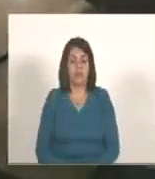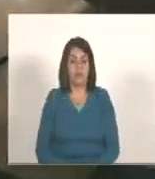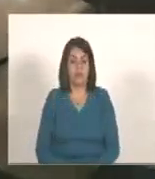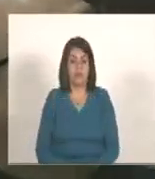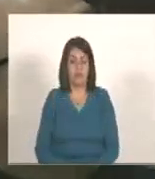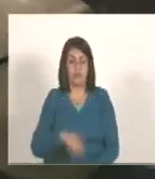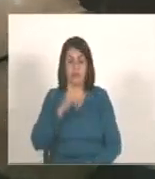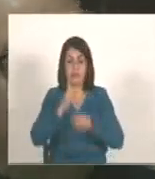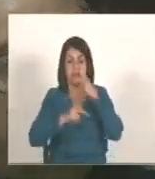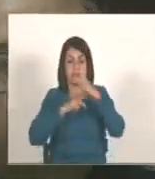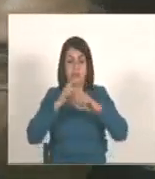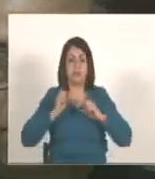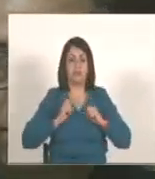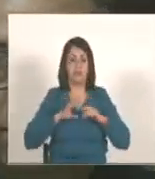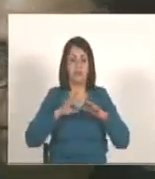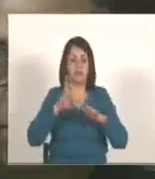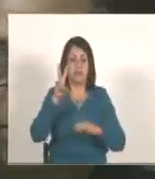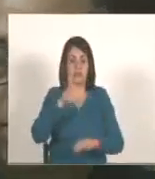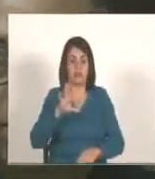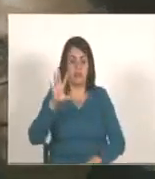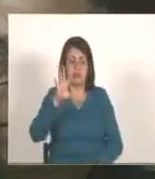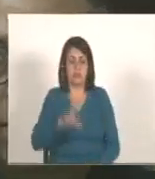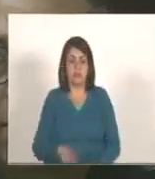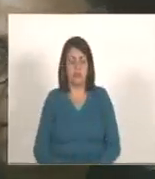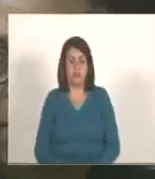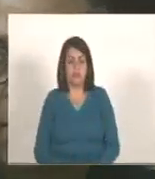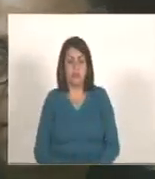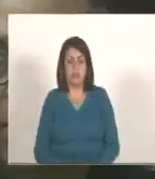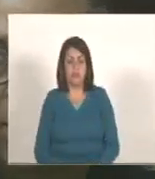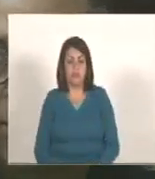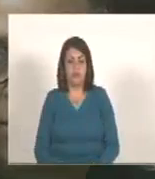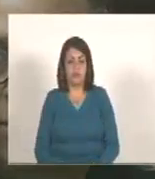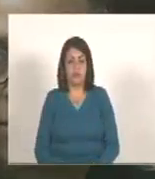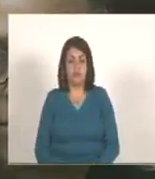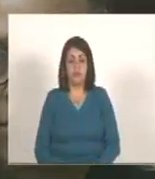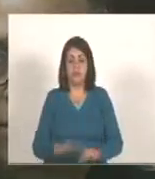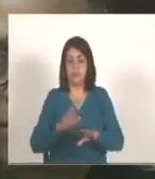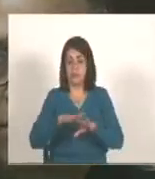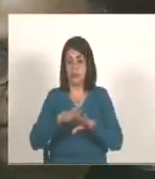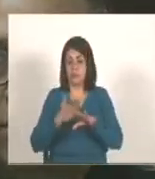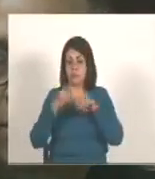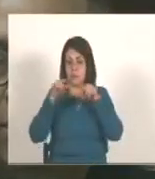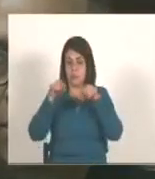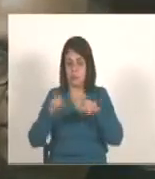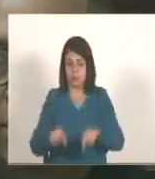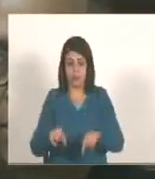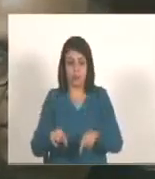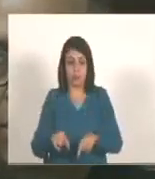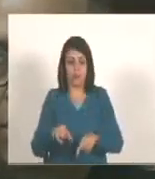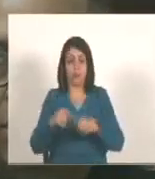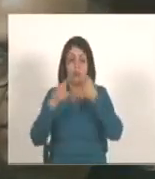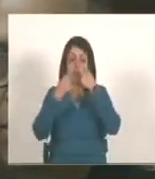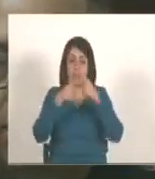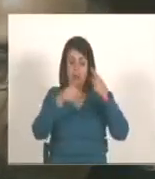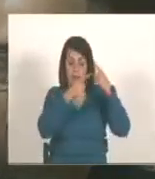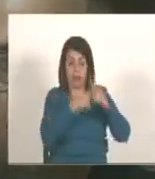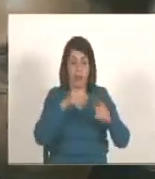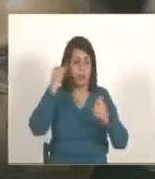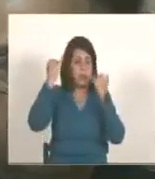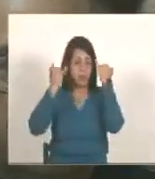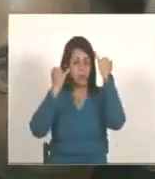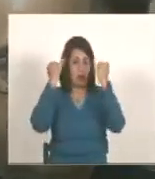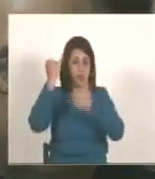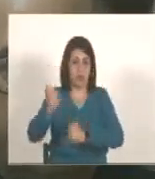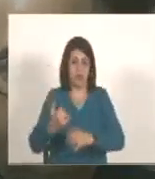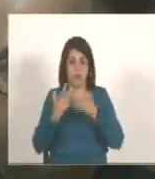que la política exterior de Venezuela está en el marco de la pluripolaridad y